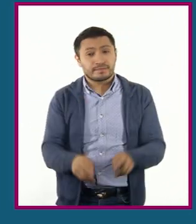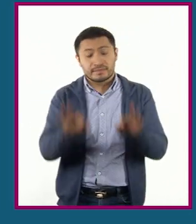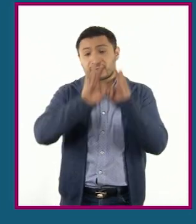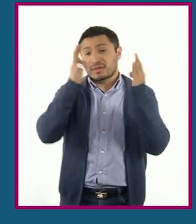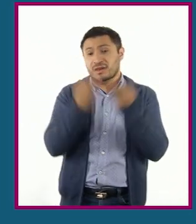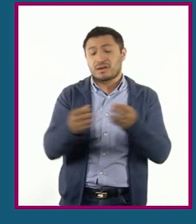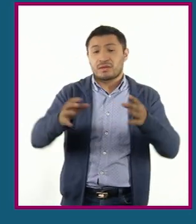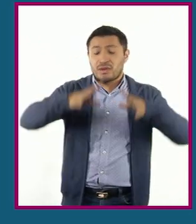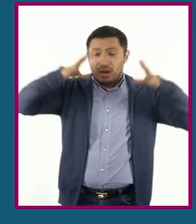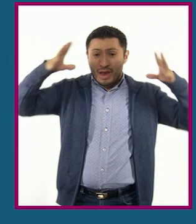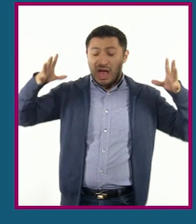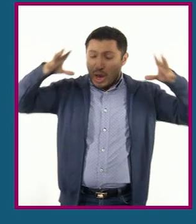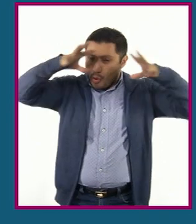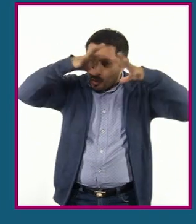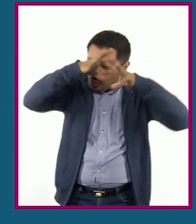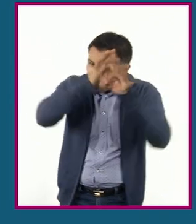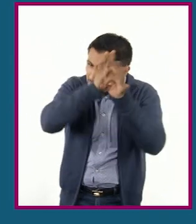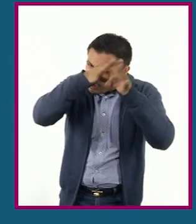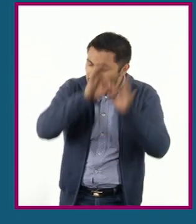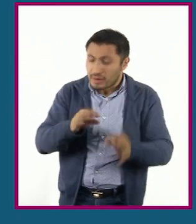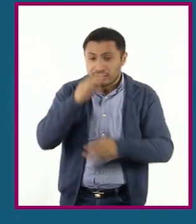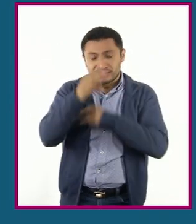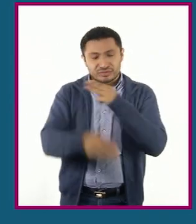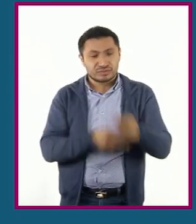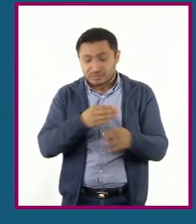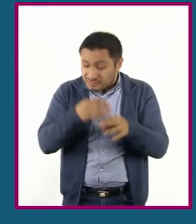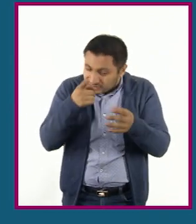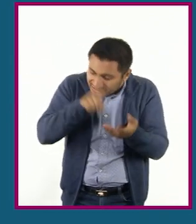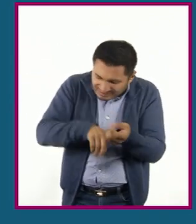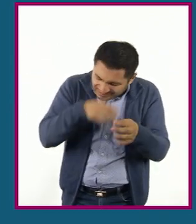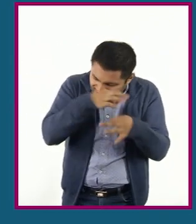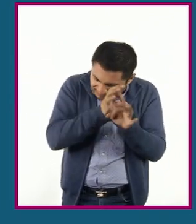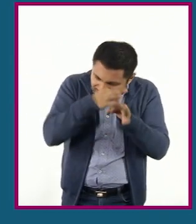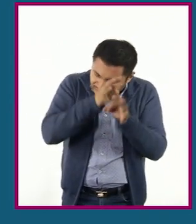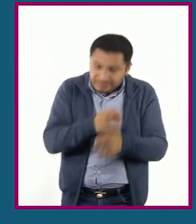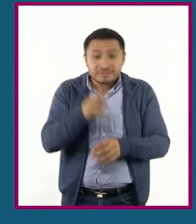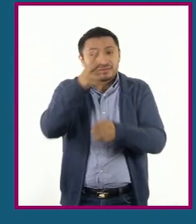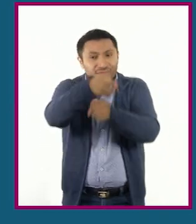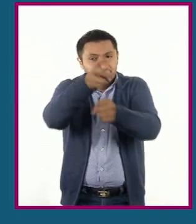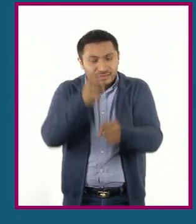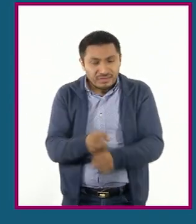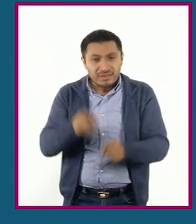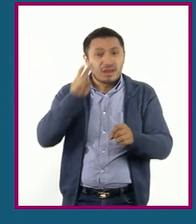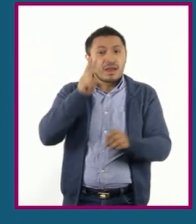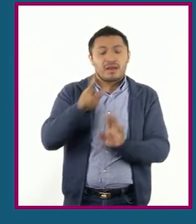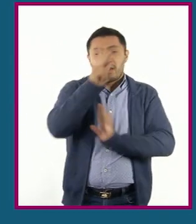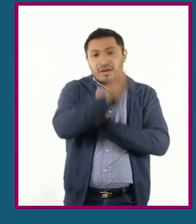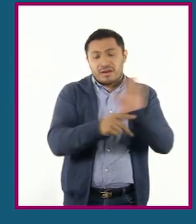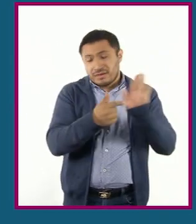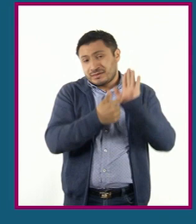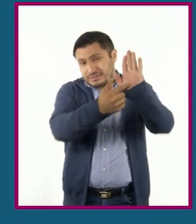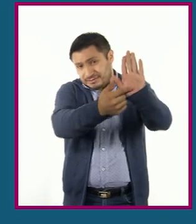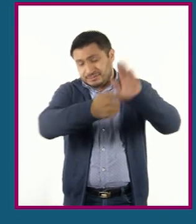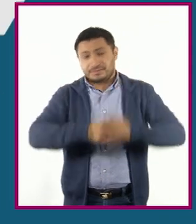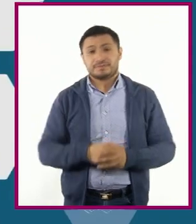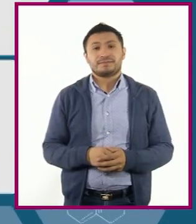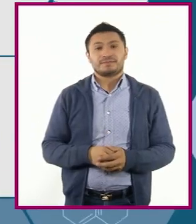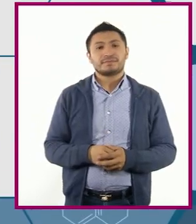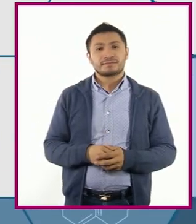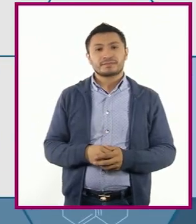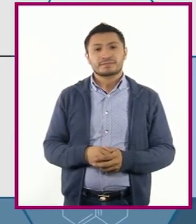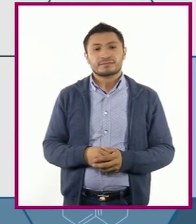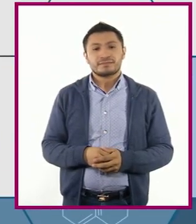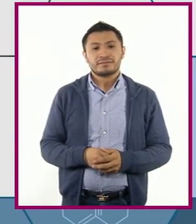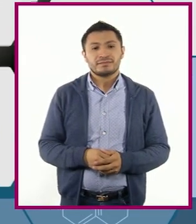forma macroscópica al mundo submicroscópico. Los invitamos a ver el siguiente video.